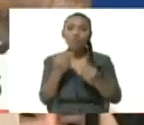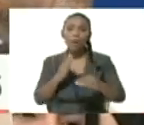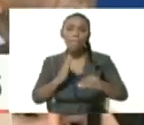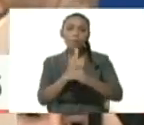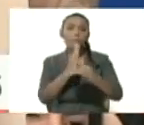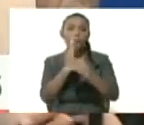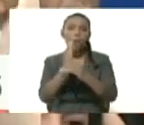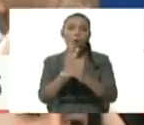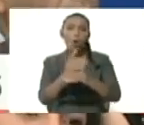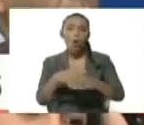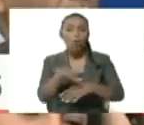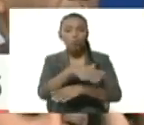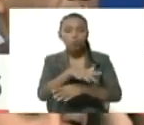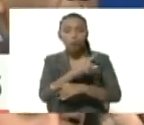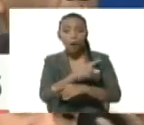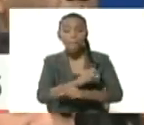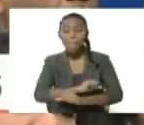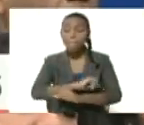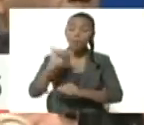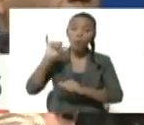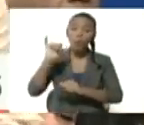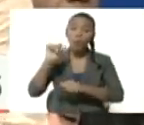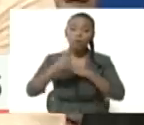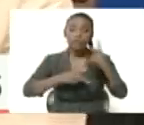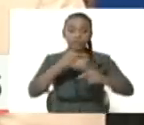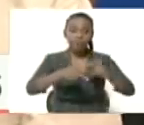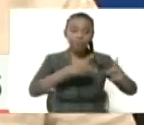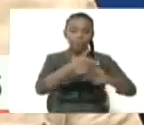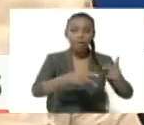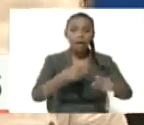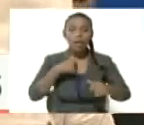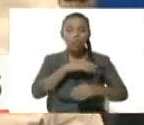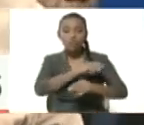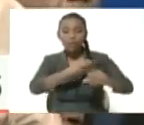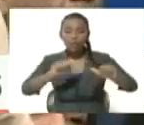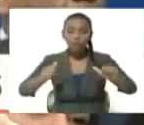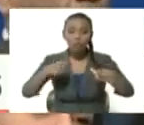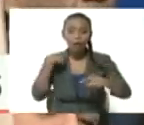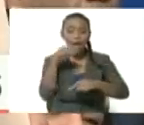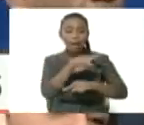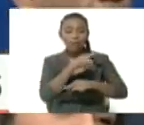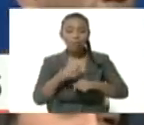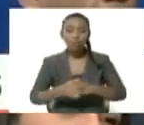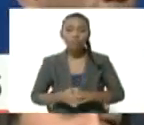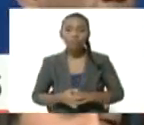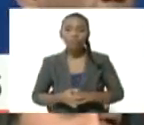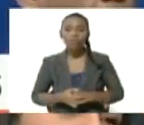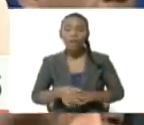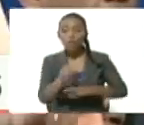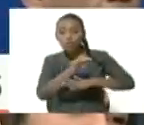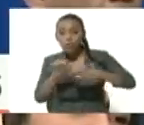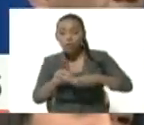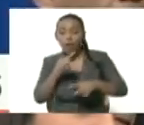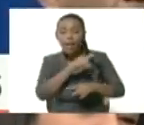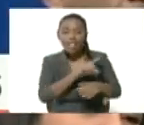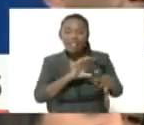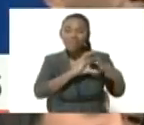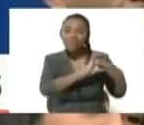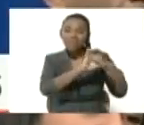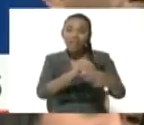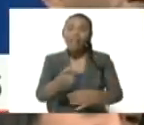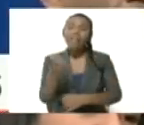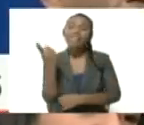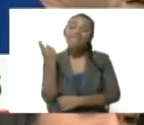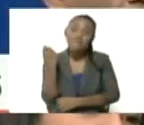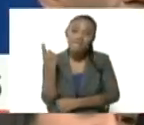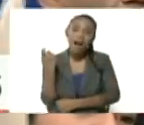no están al máximo de su producción en los territorios. Todos estos alcaldes están identificando en sus municipios cuáles son esas unidades que hace falta para